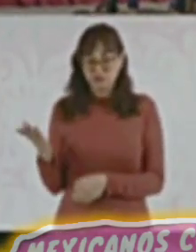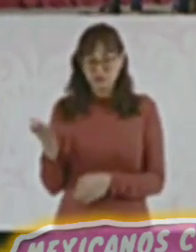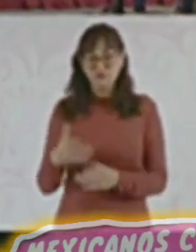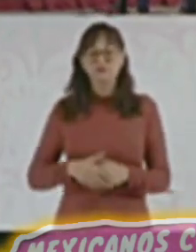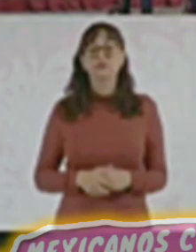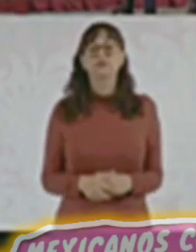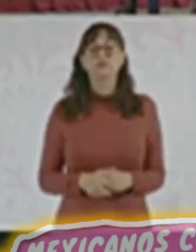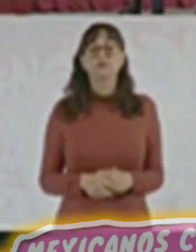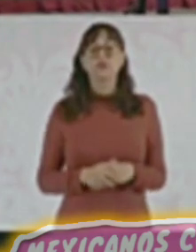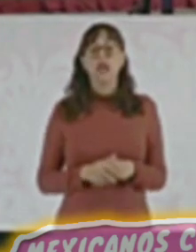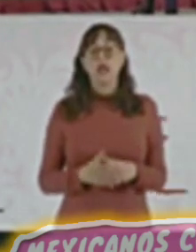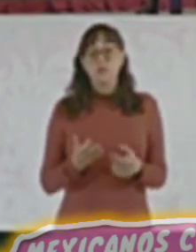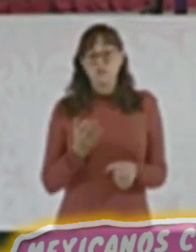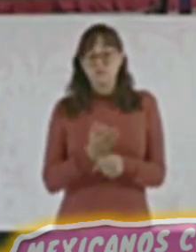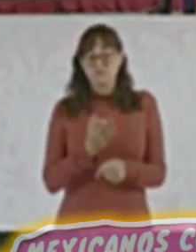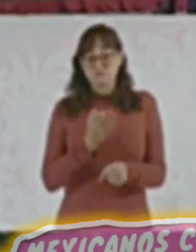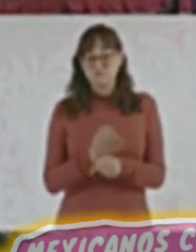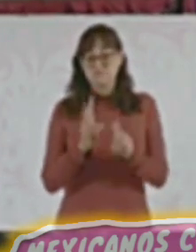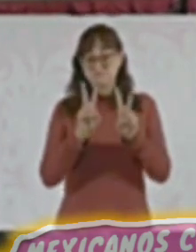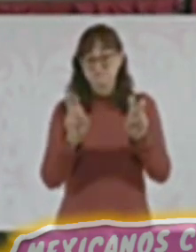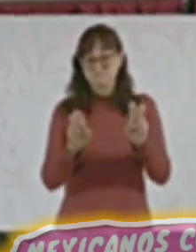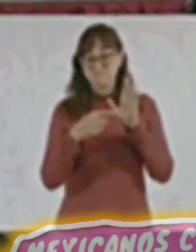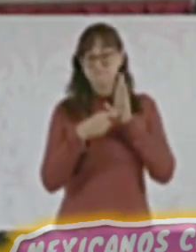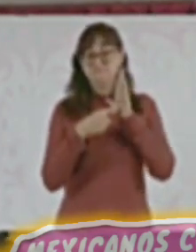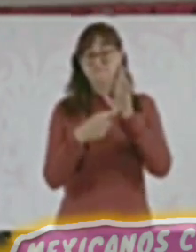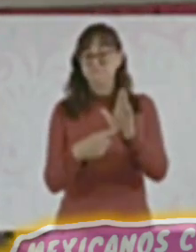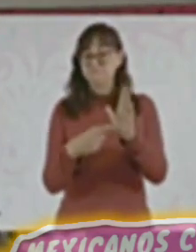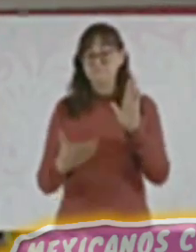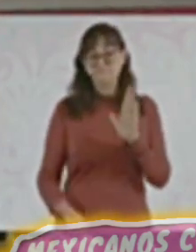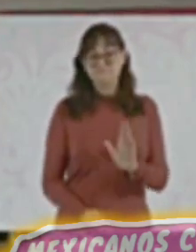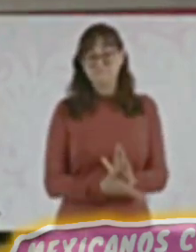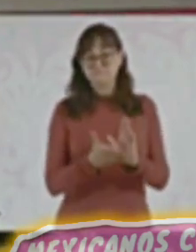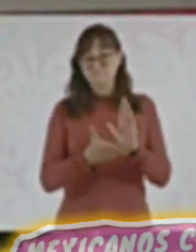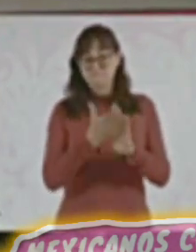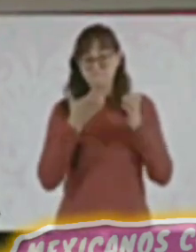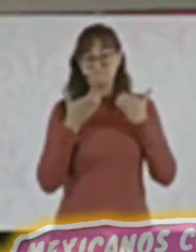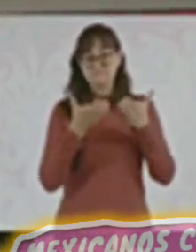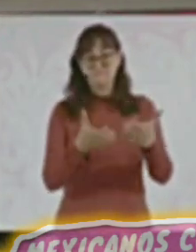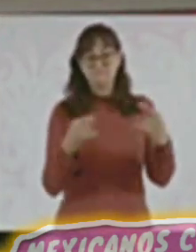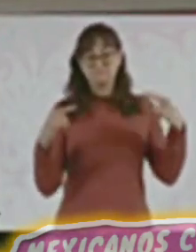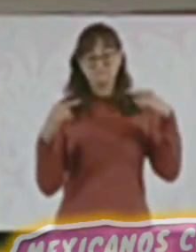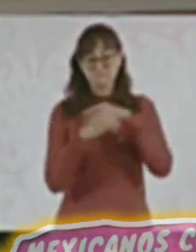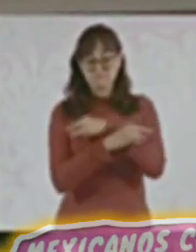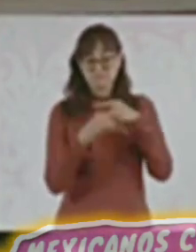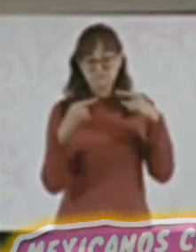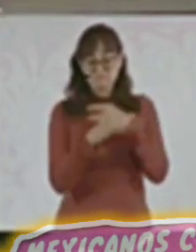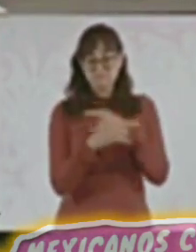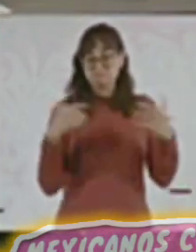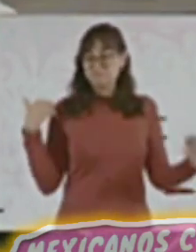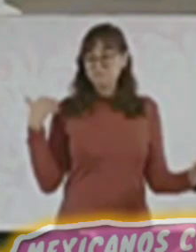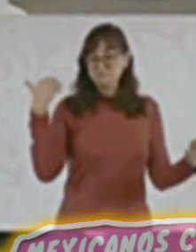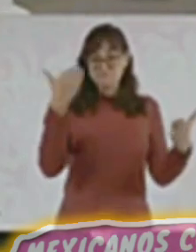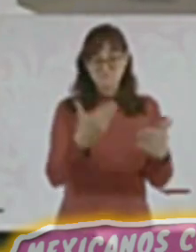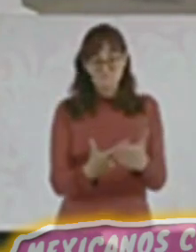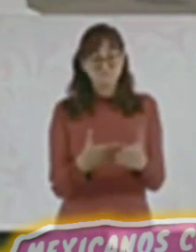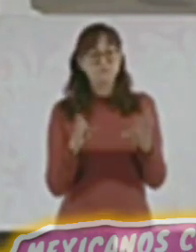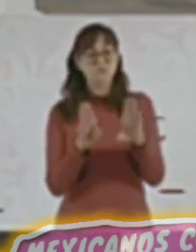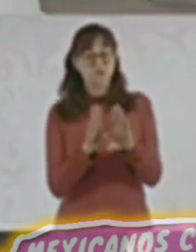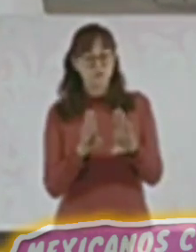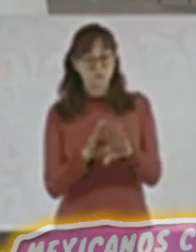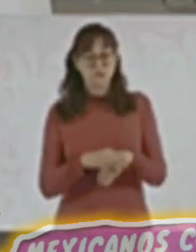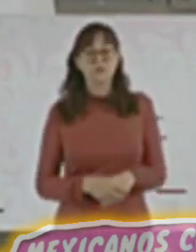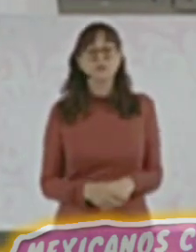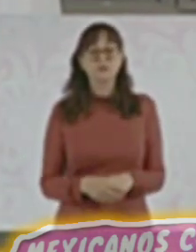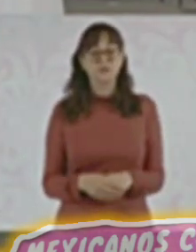proyectos de infraestructura carretera a la fecha. La siguiente. Tenemos, en primer lugar, en la